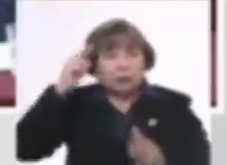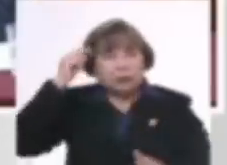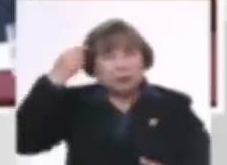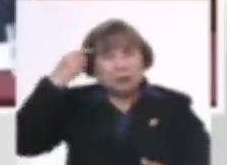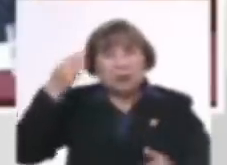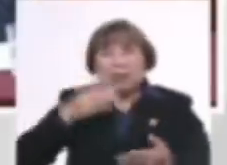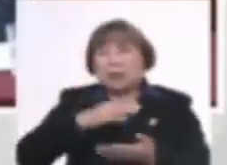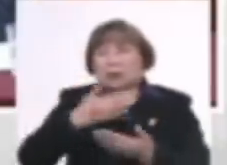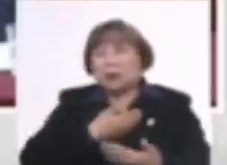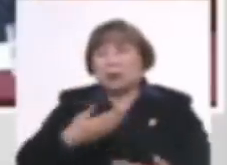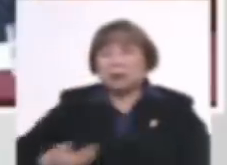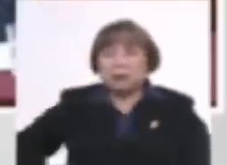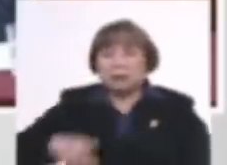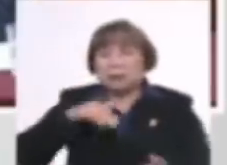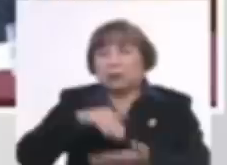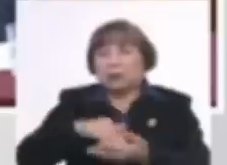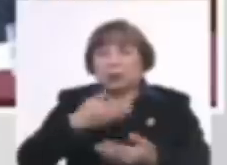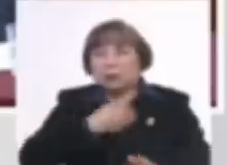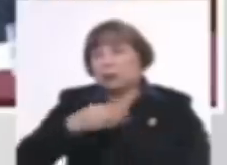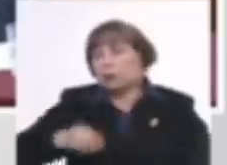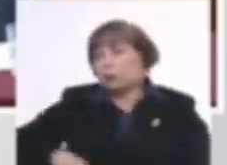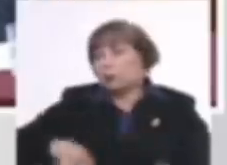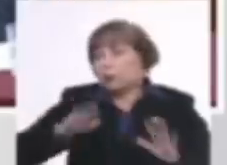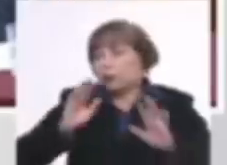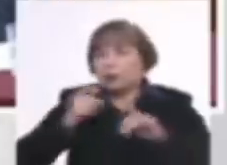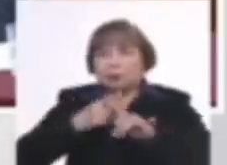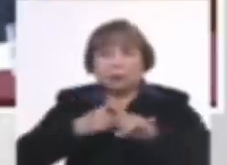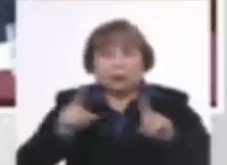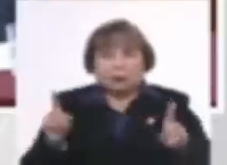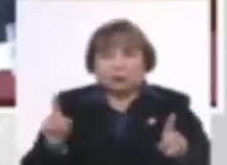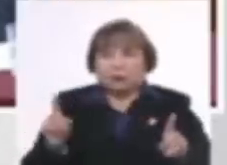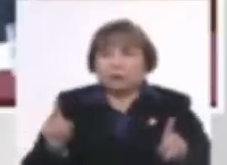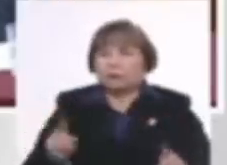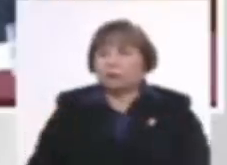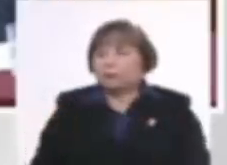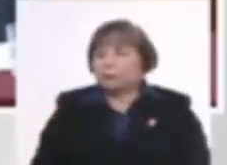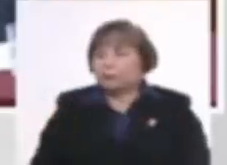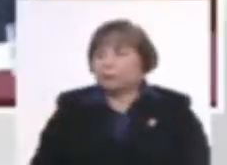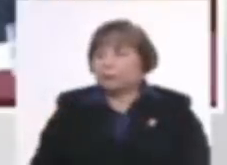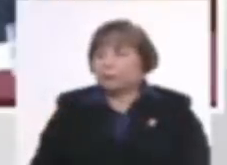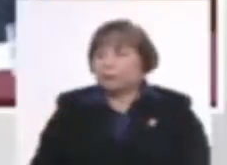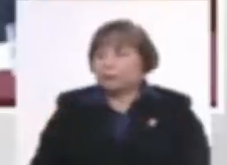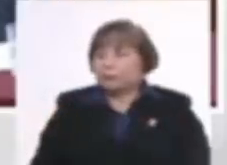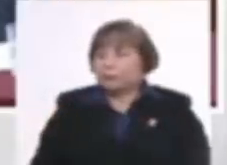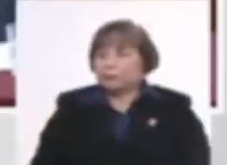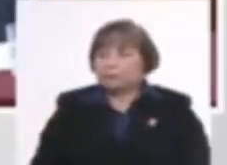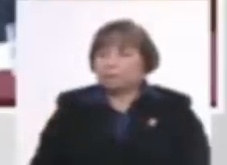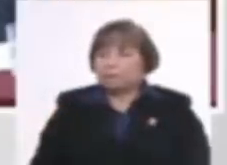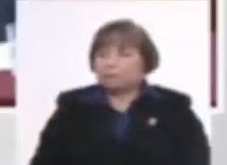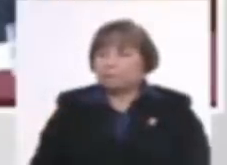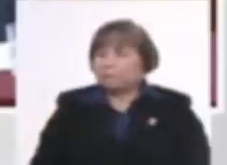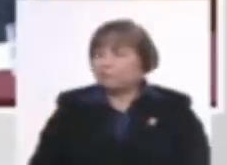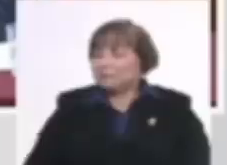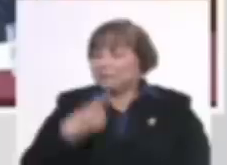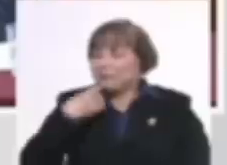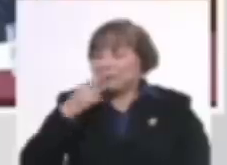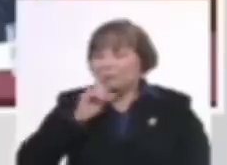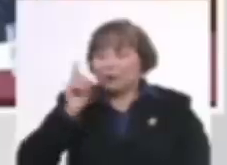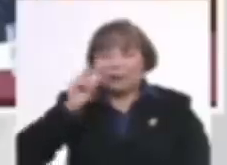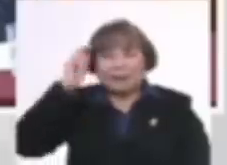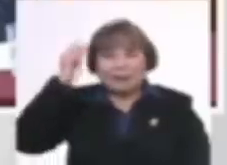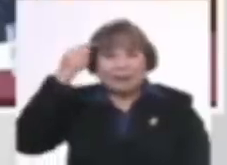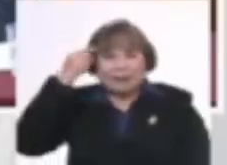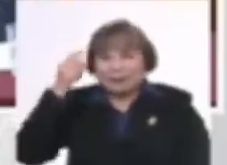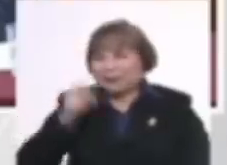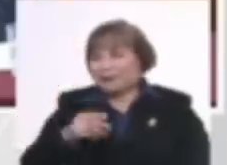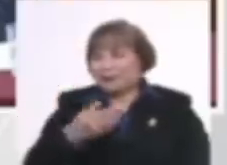gobierno central con el poder ejecutivo, pues hay una gran diferencia, señor. Bueno, no es interpretación, es lo